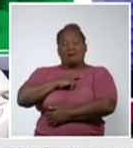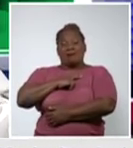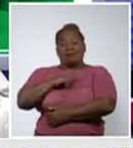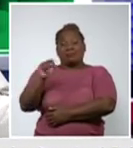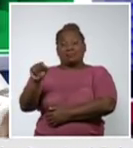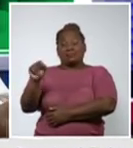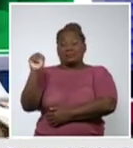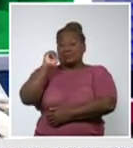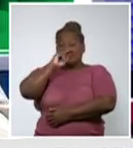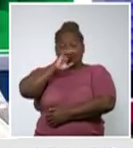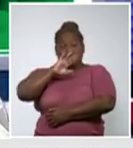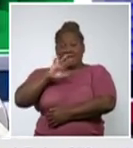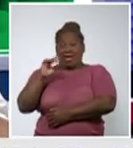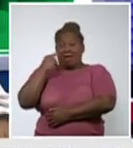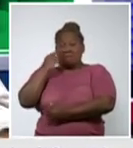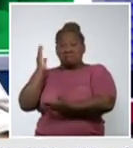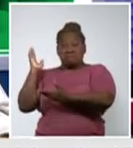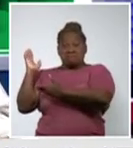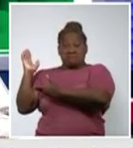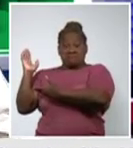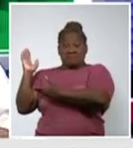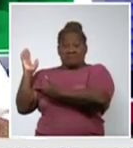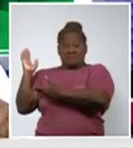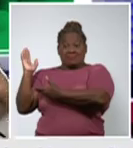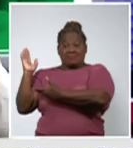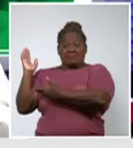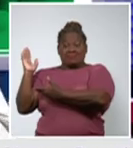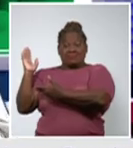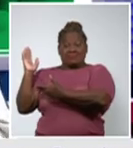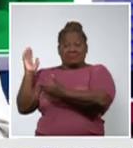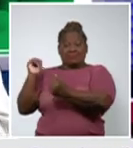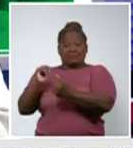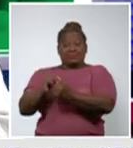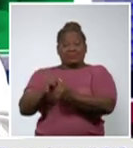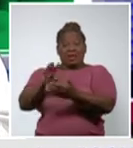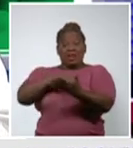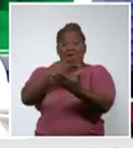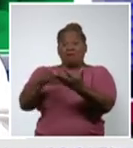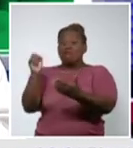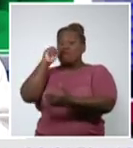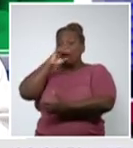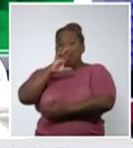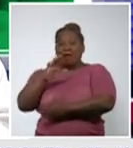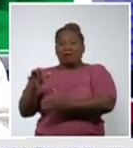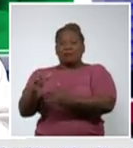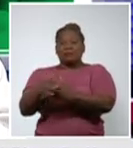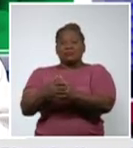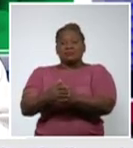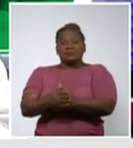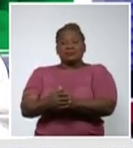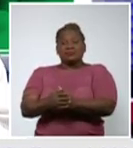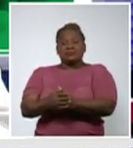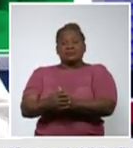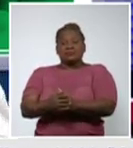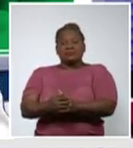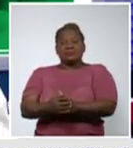Finalmente, como se puede ver ahí en el gráfico final, pues